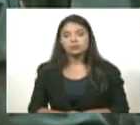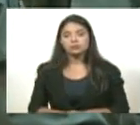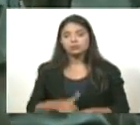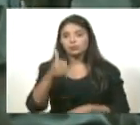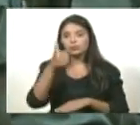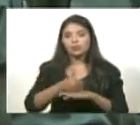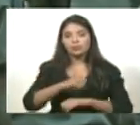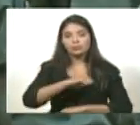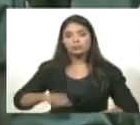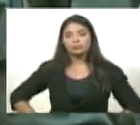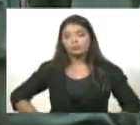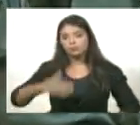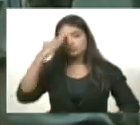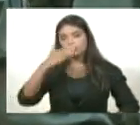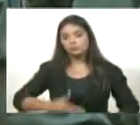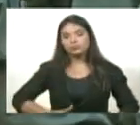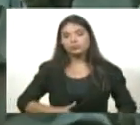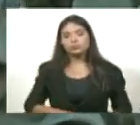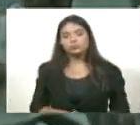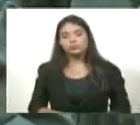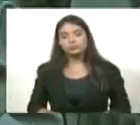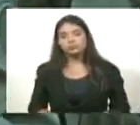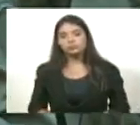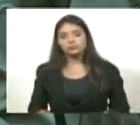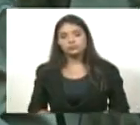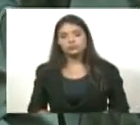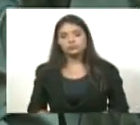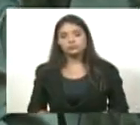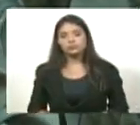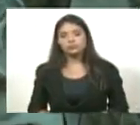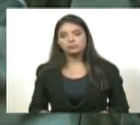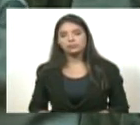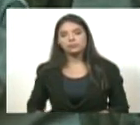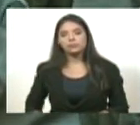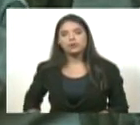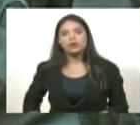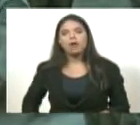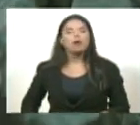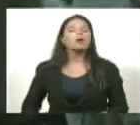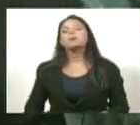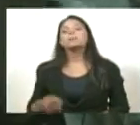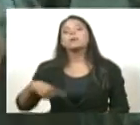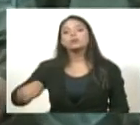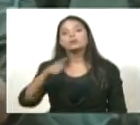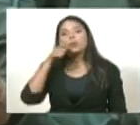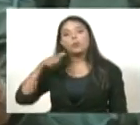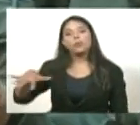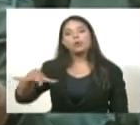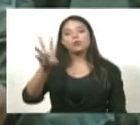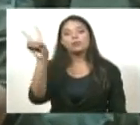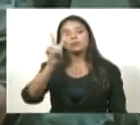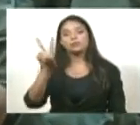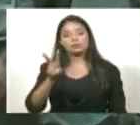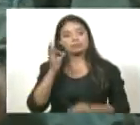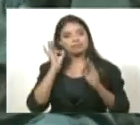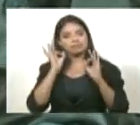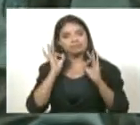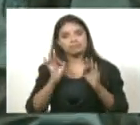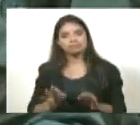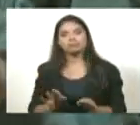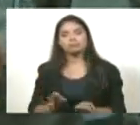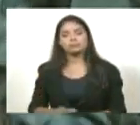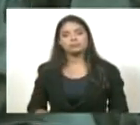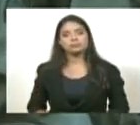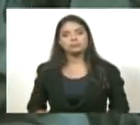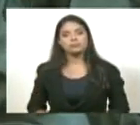Superior Ampliado de nuestra Fuerza Armada Nacional Bolivariana, para todo el pueblo de Venezuela, fijamos posición